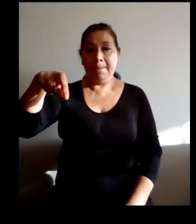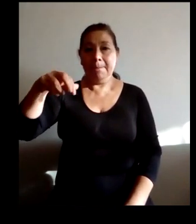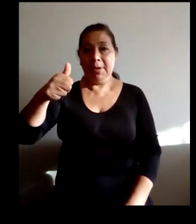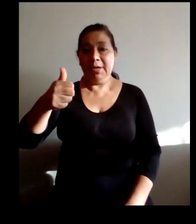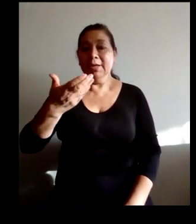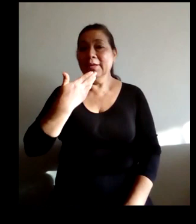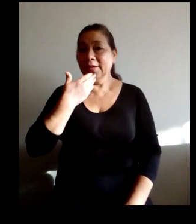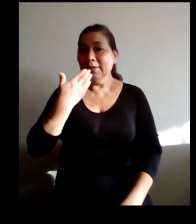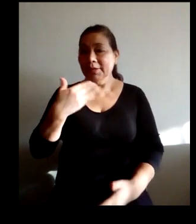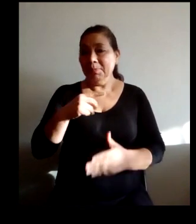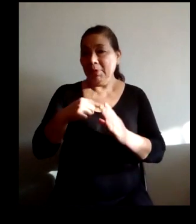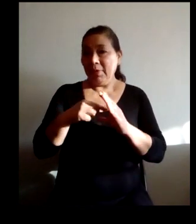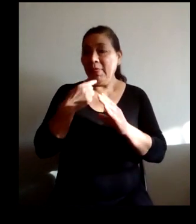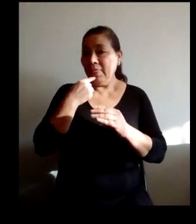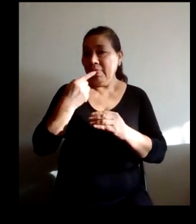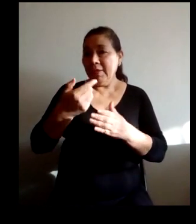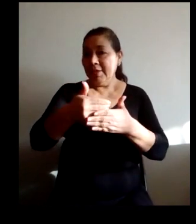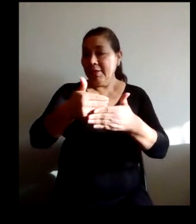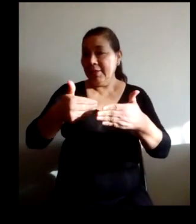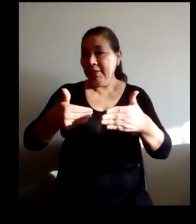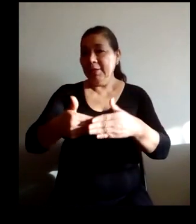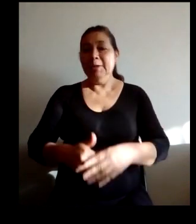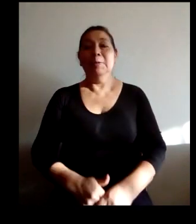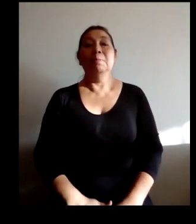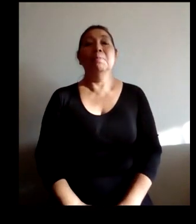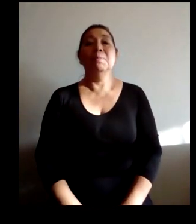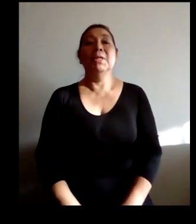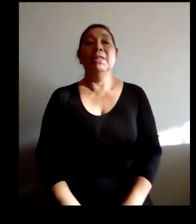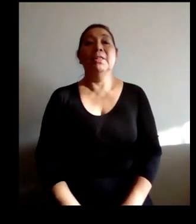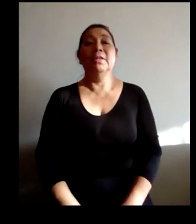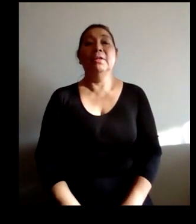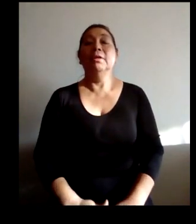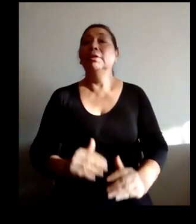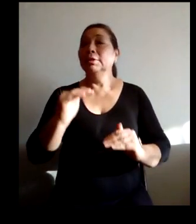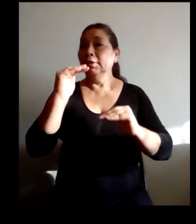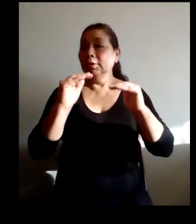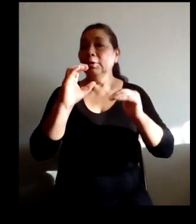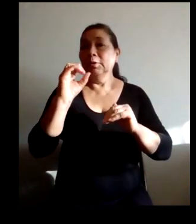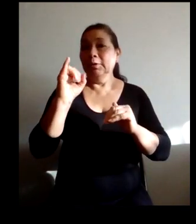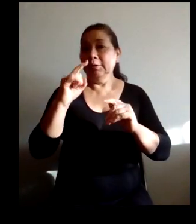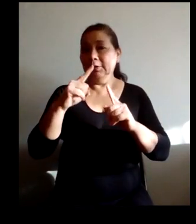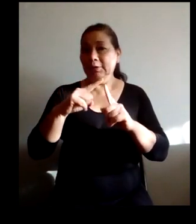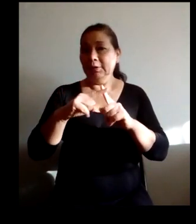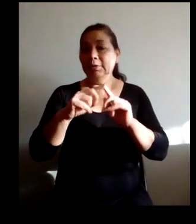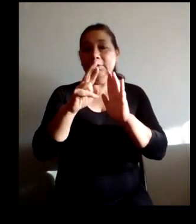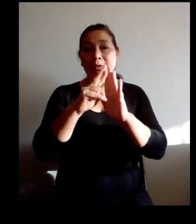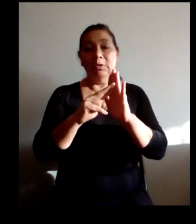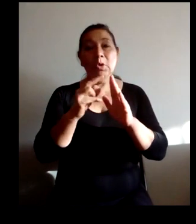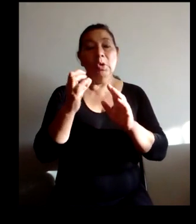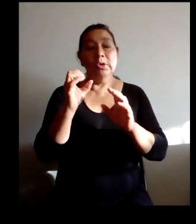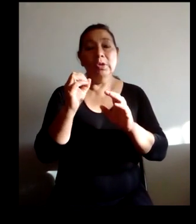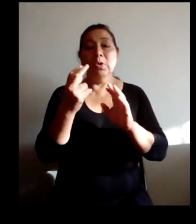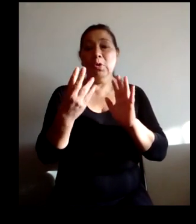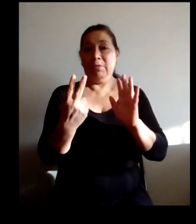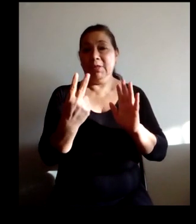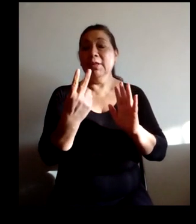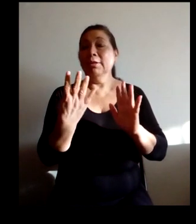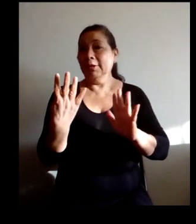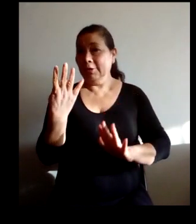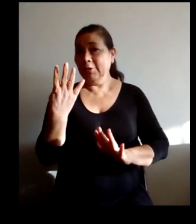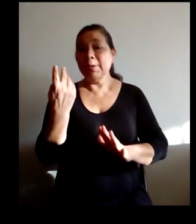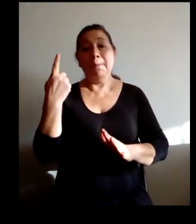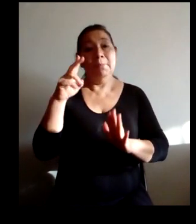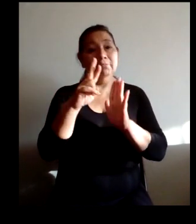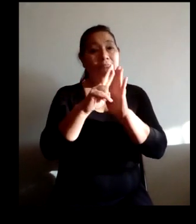es una reiteración de lo que ya hemos señalado anteriormente. El estándar OIT previsto por la Resolución Suprema